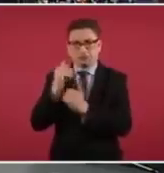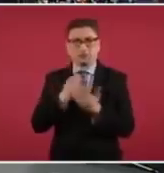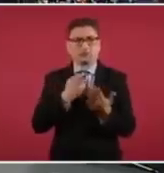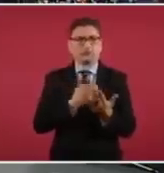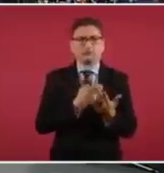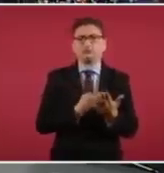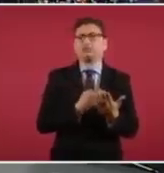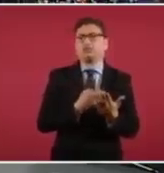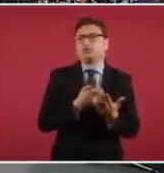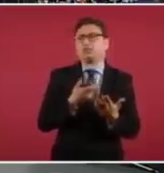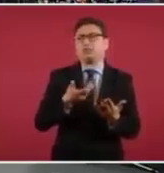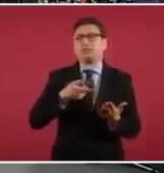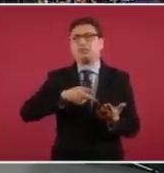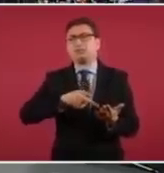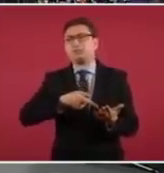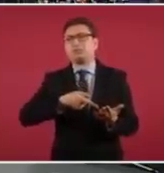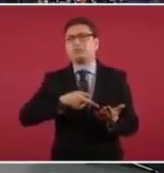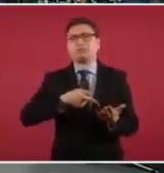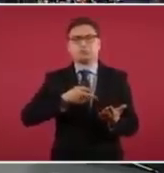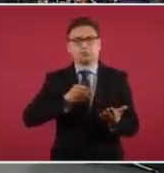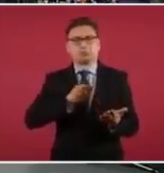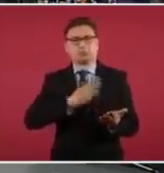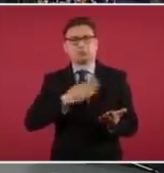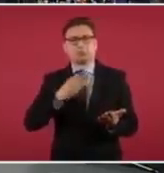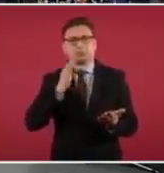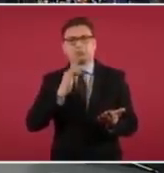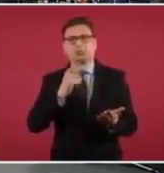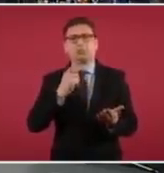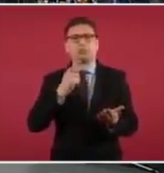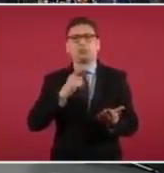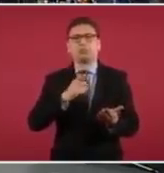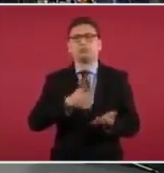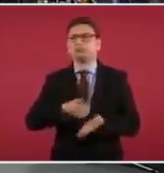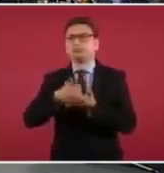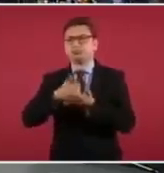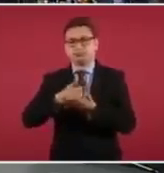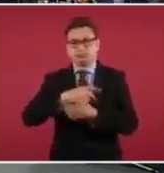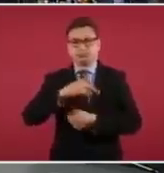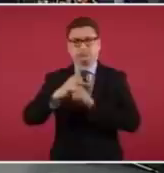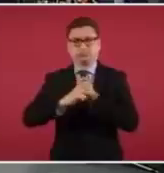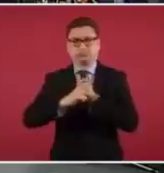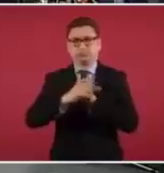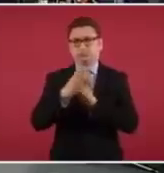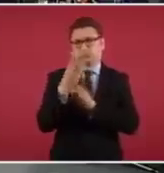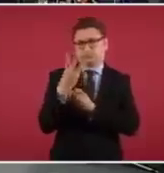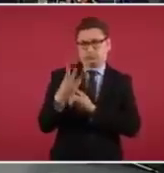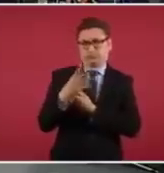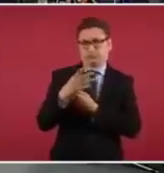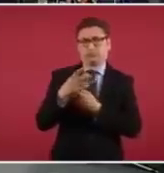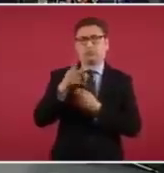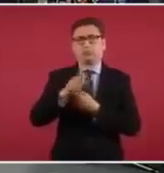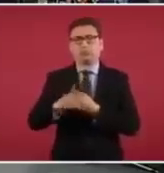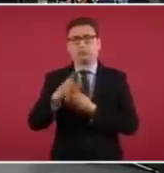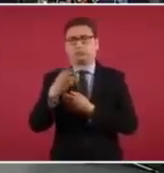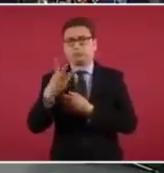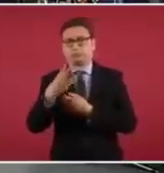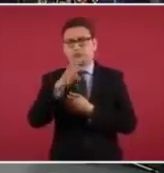es bueno para los tres pueblos y las tres naciones. Y así